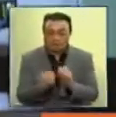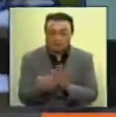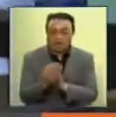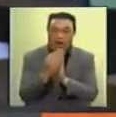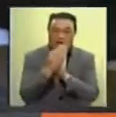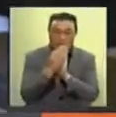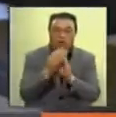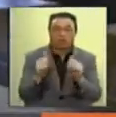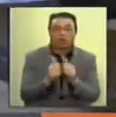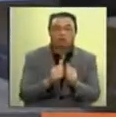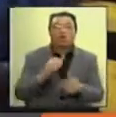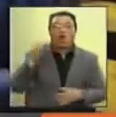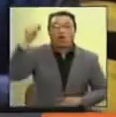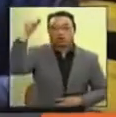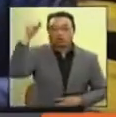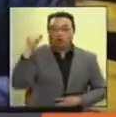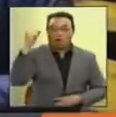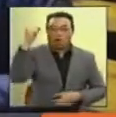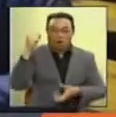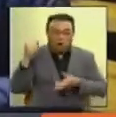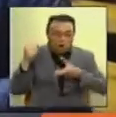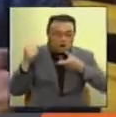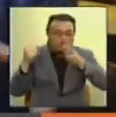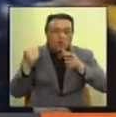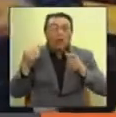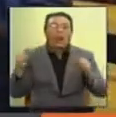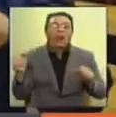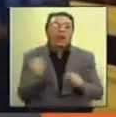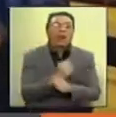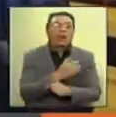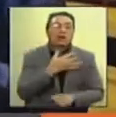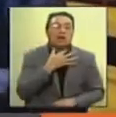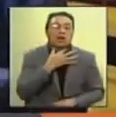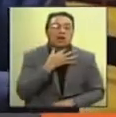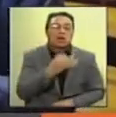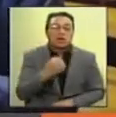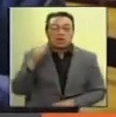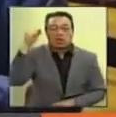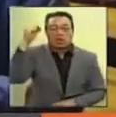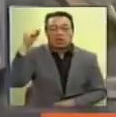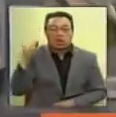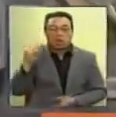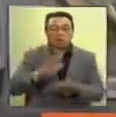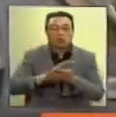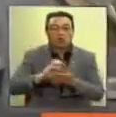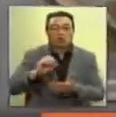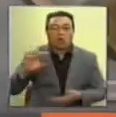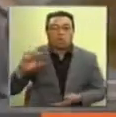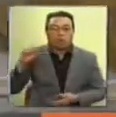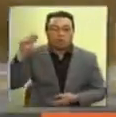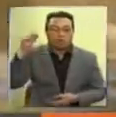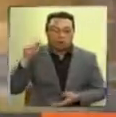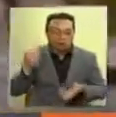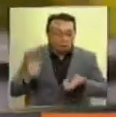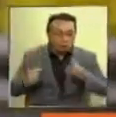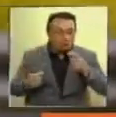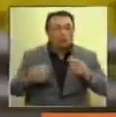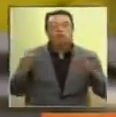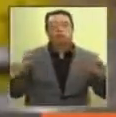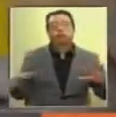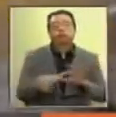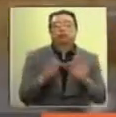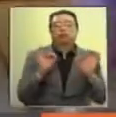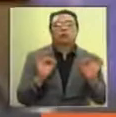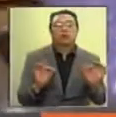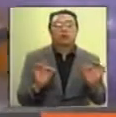era el chop heladito para hacer la unión ahí perfecta. Los